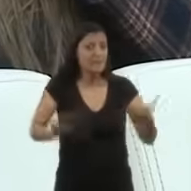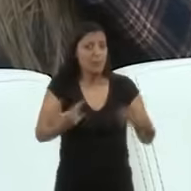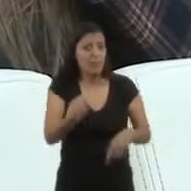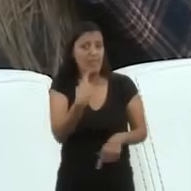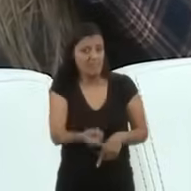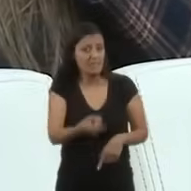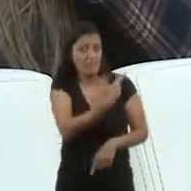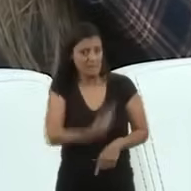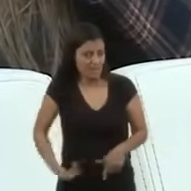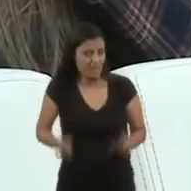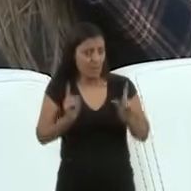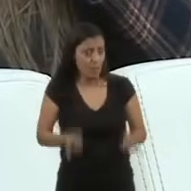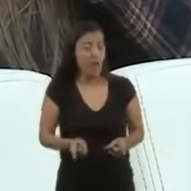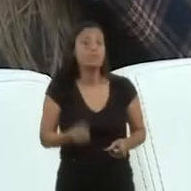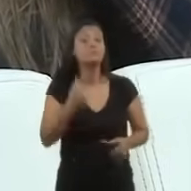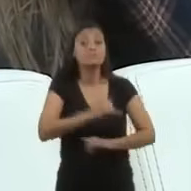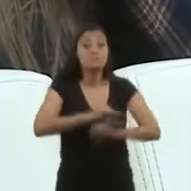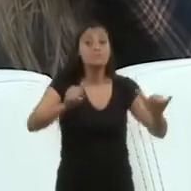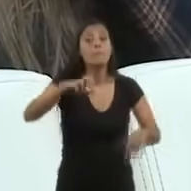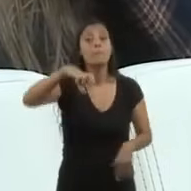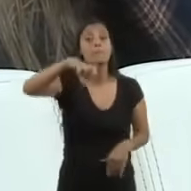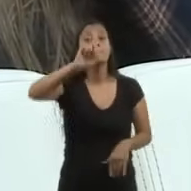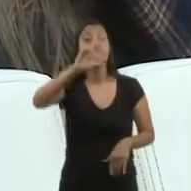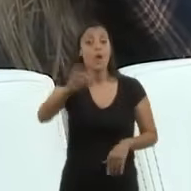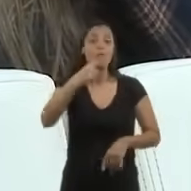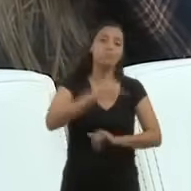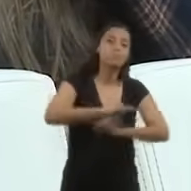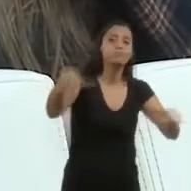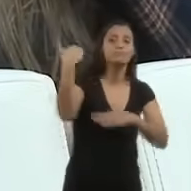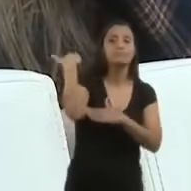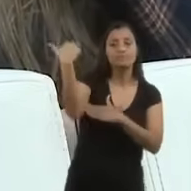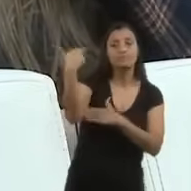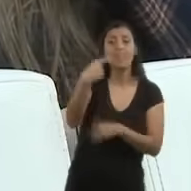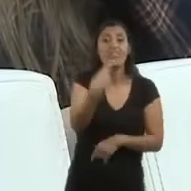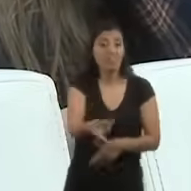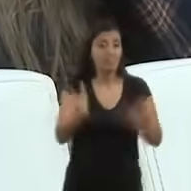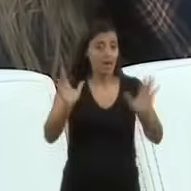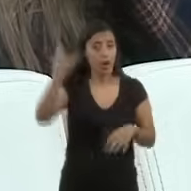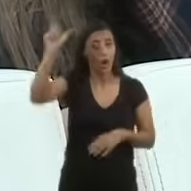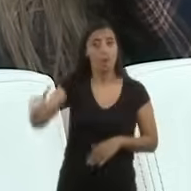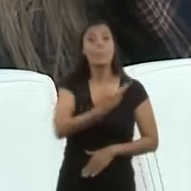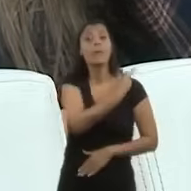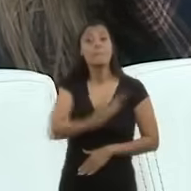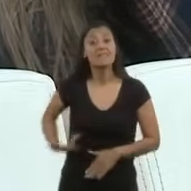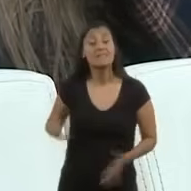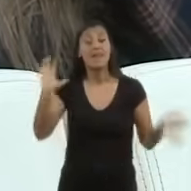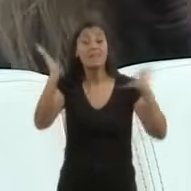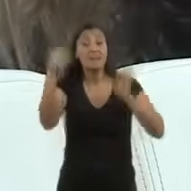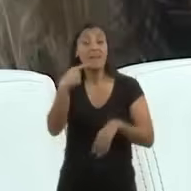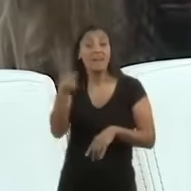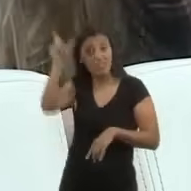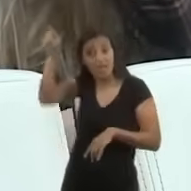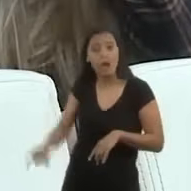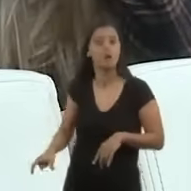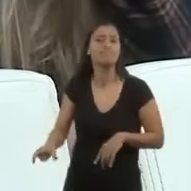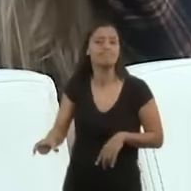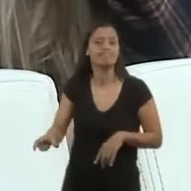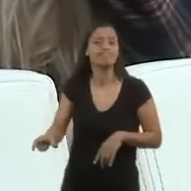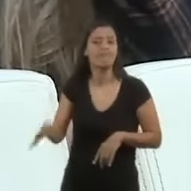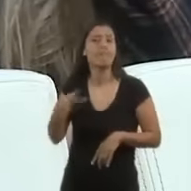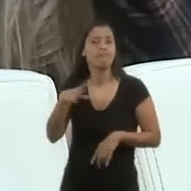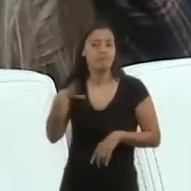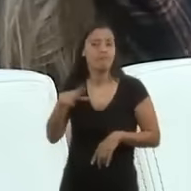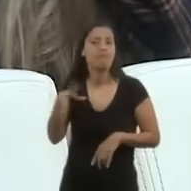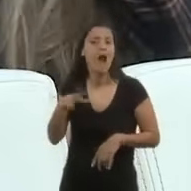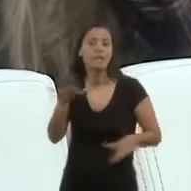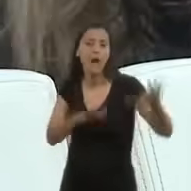concuerdo relanzó el pro y sostuvo que el presidente Javier Miley sigue teniendo pendiente